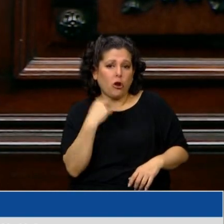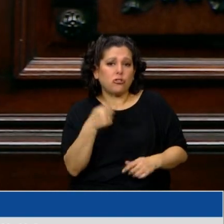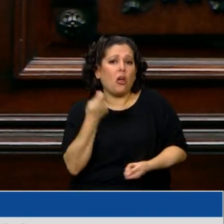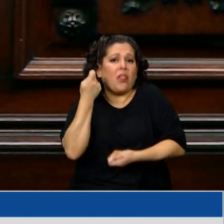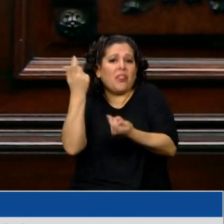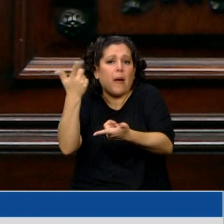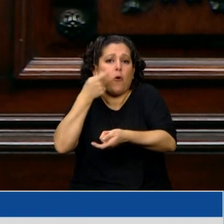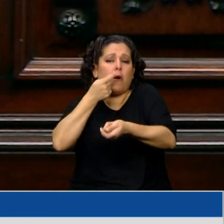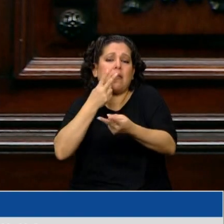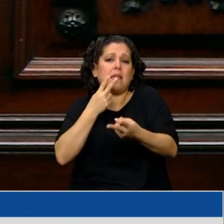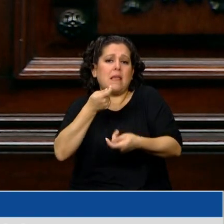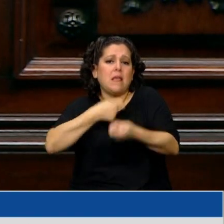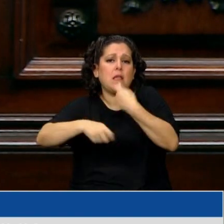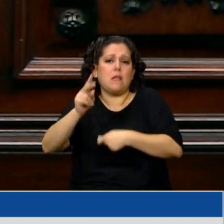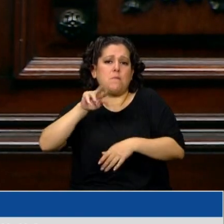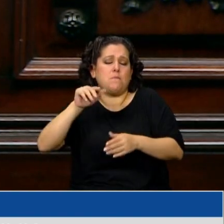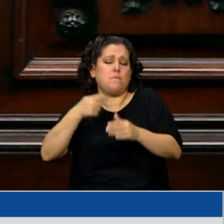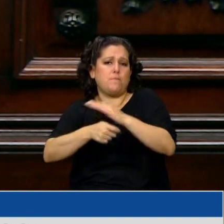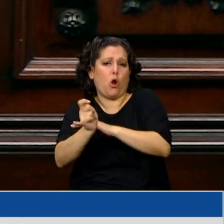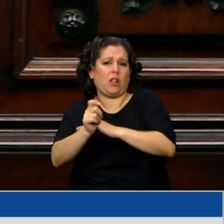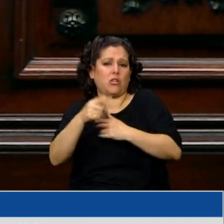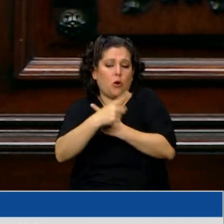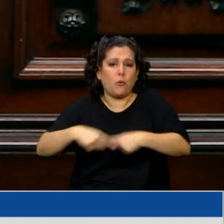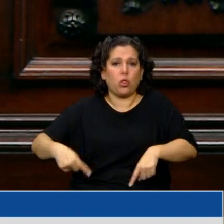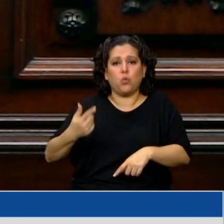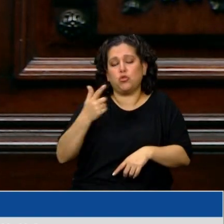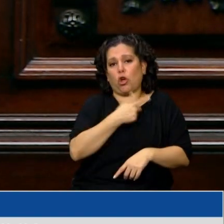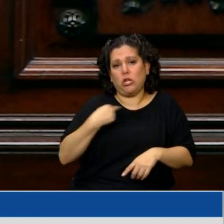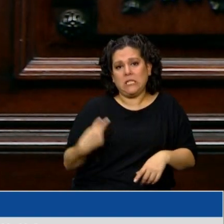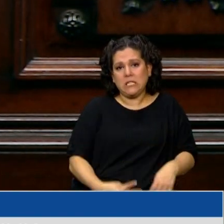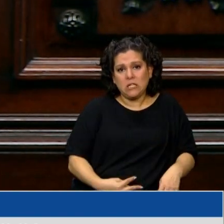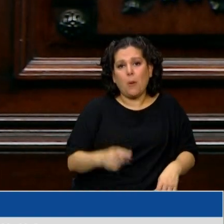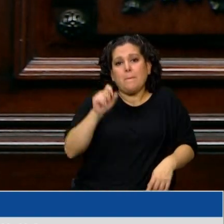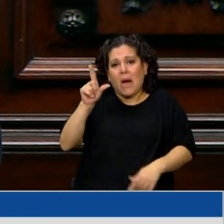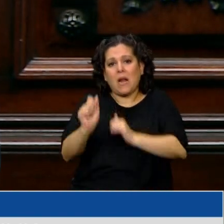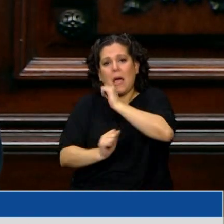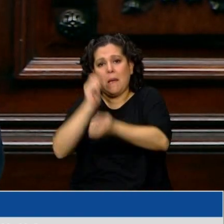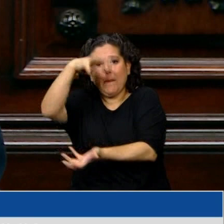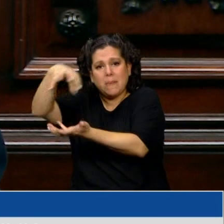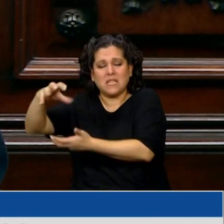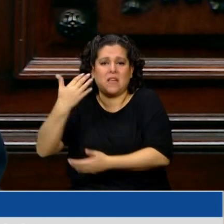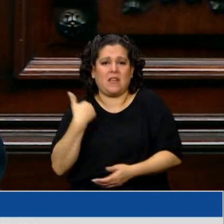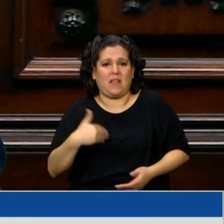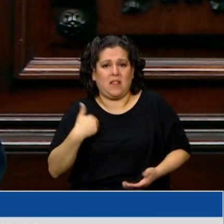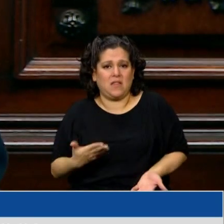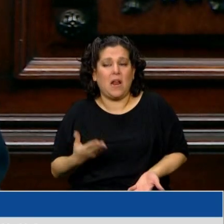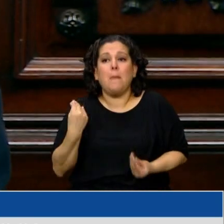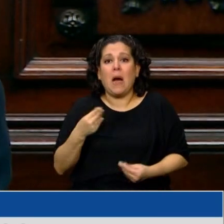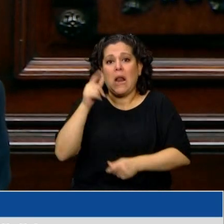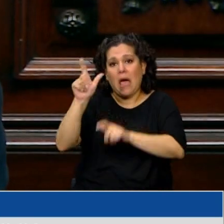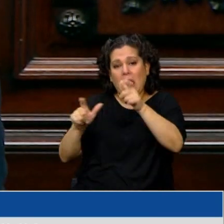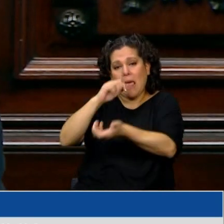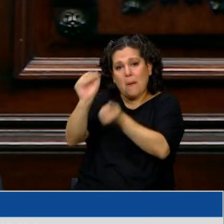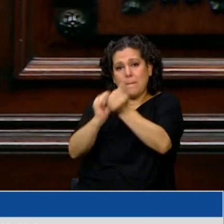las importaciones de productos chinos para las empresas argentinas, para que las empresas argentinas puedan seguir produciendo y